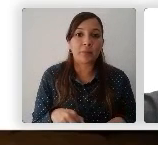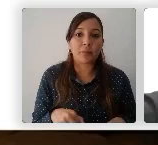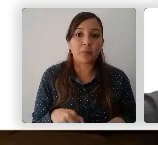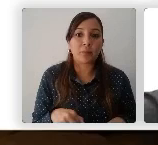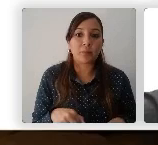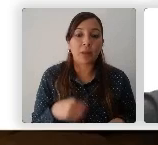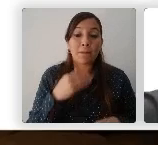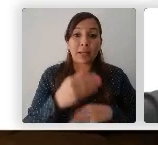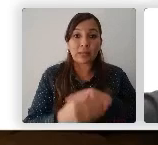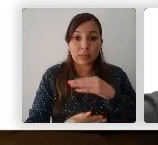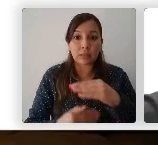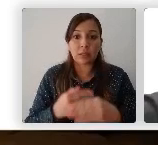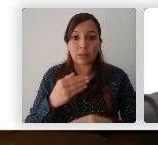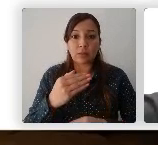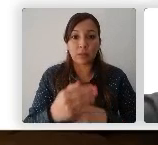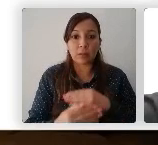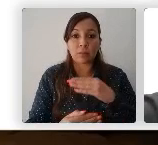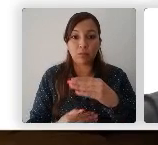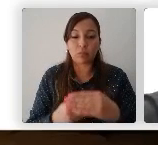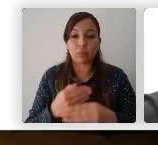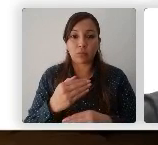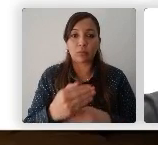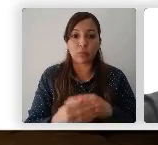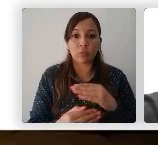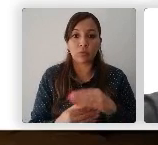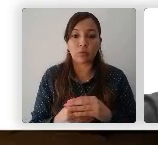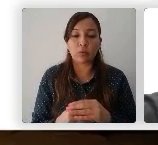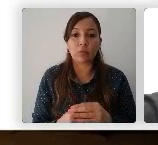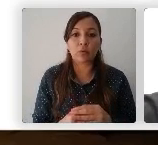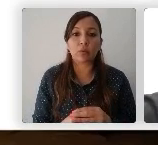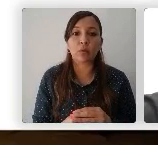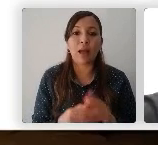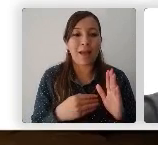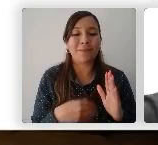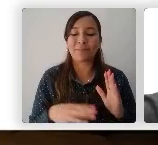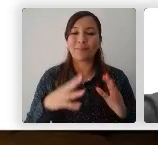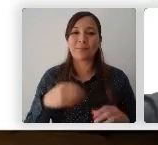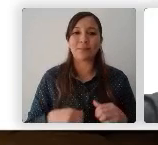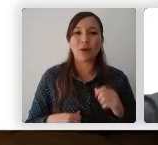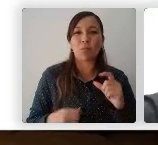con el pasar del tiempo y con la situación que ha ido mejorando a nivel